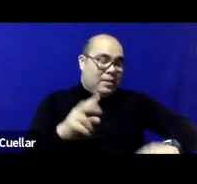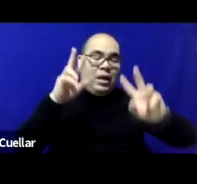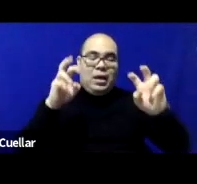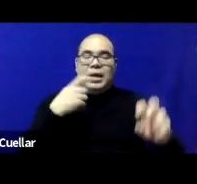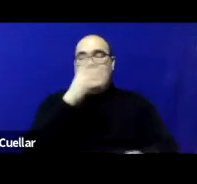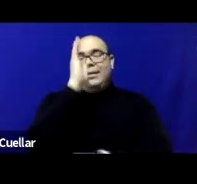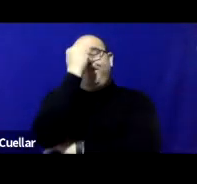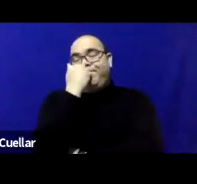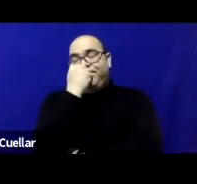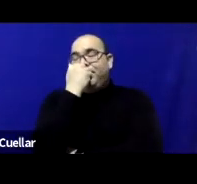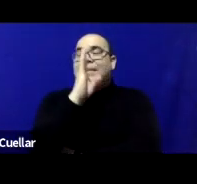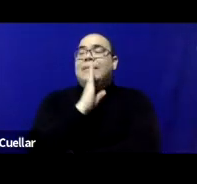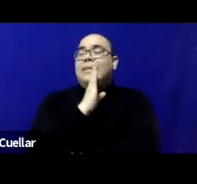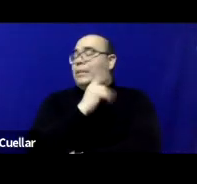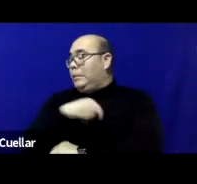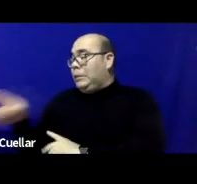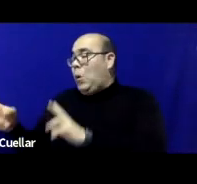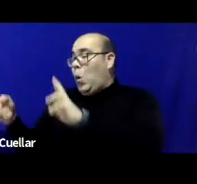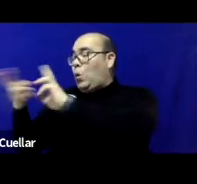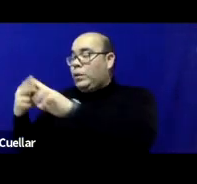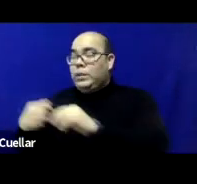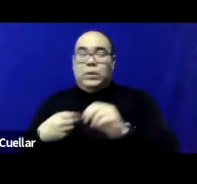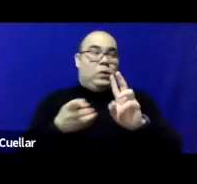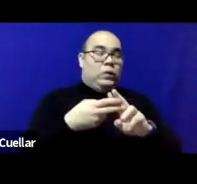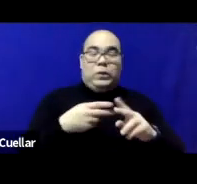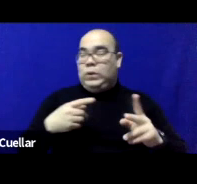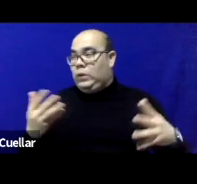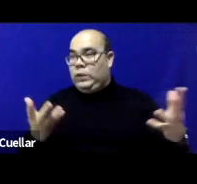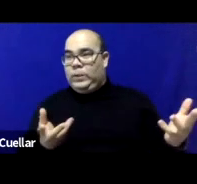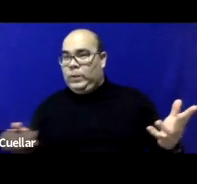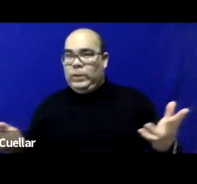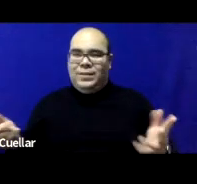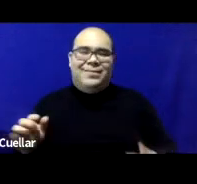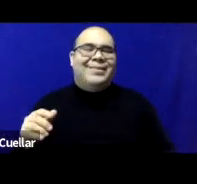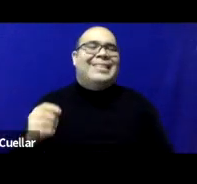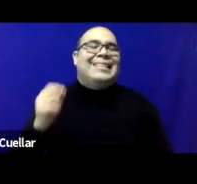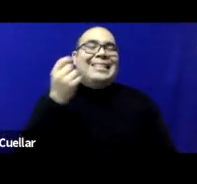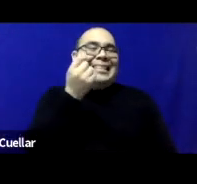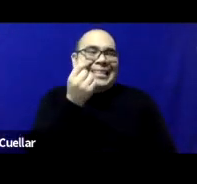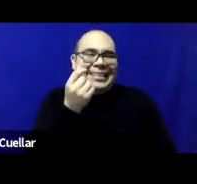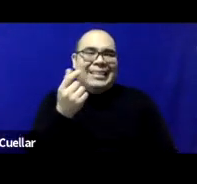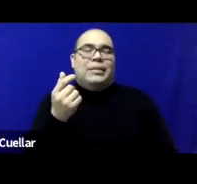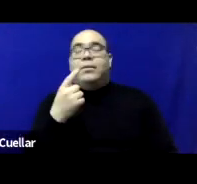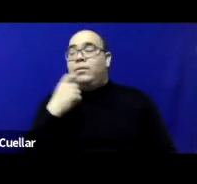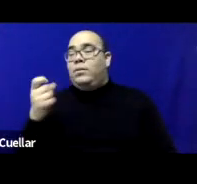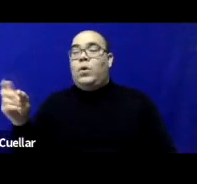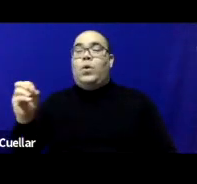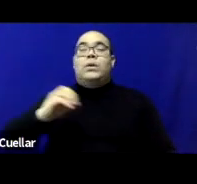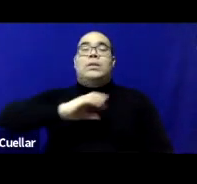donde colegas conocidos, pero los costos, que eran algo que manifestaban allí, pero ayúdense de los centros psicológicos de las